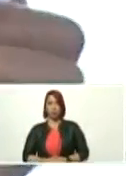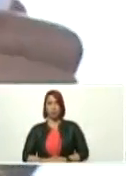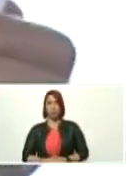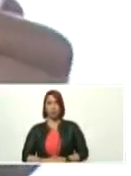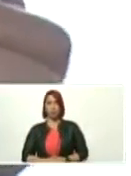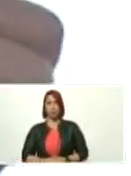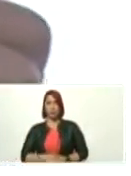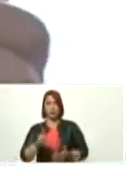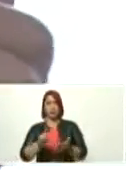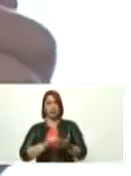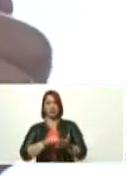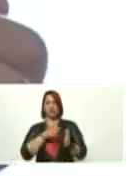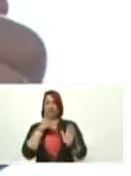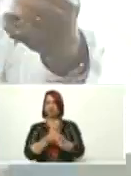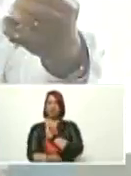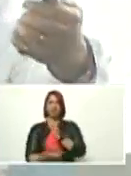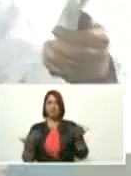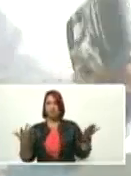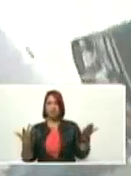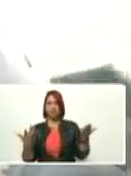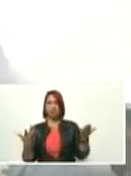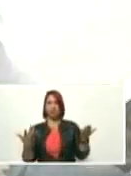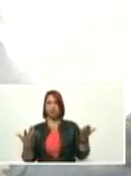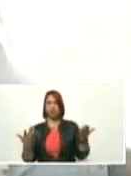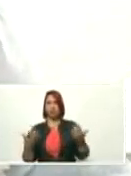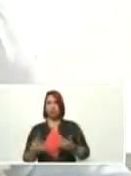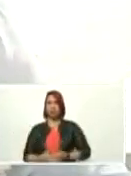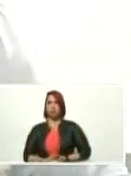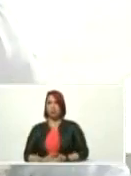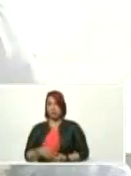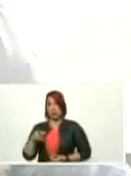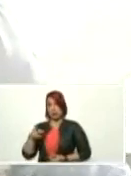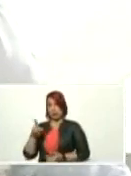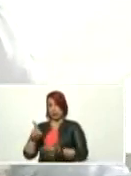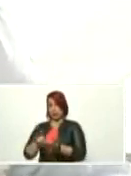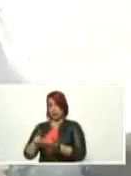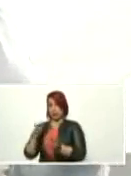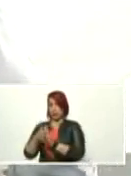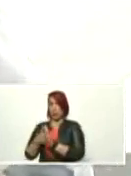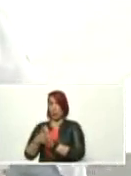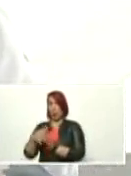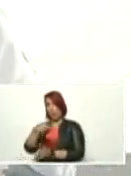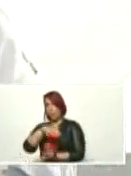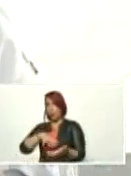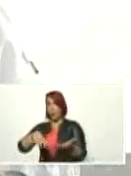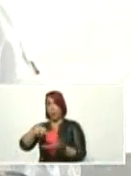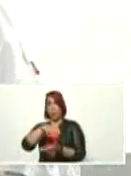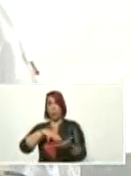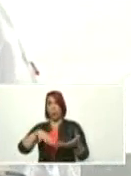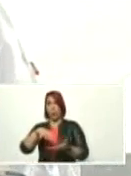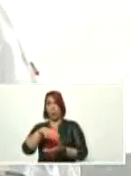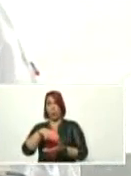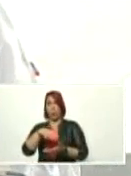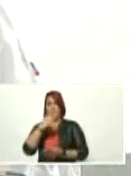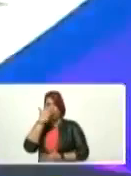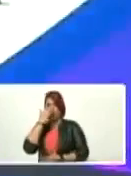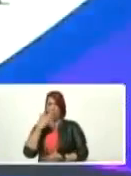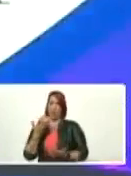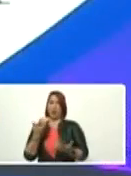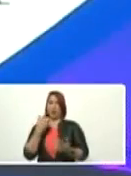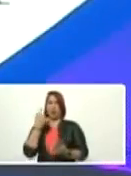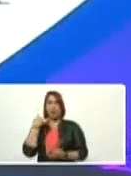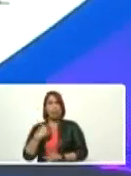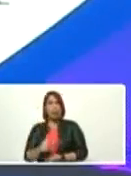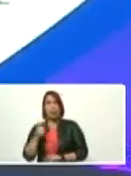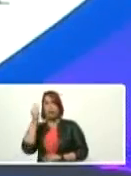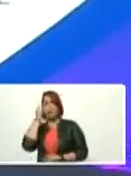¿Este libro de qué trata, Ernesto? Presidente, fundamentalmente del Caracazo. Recordemos que febrero reúne fechas históricas, como